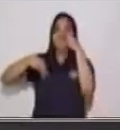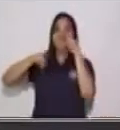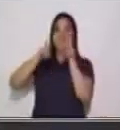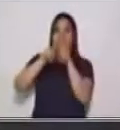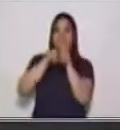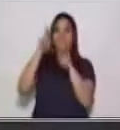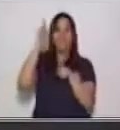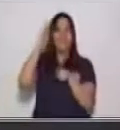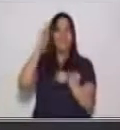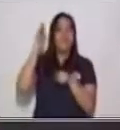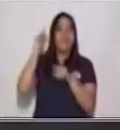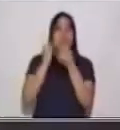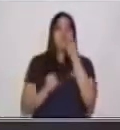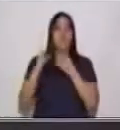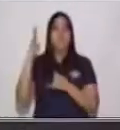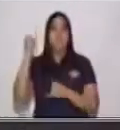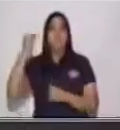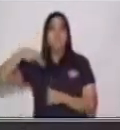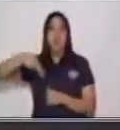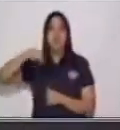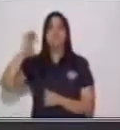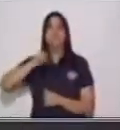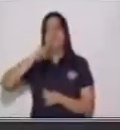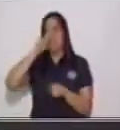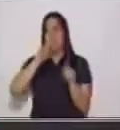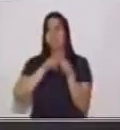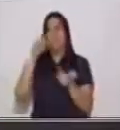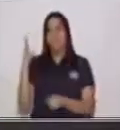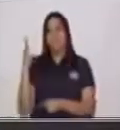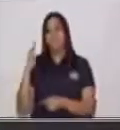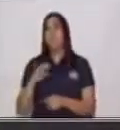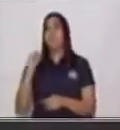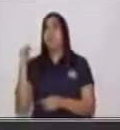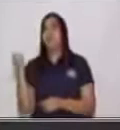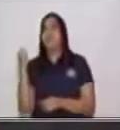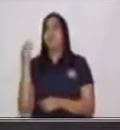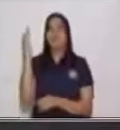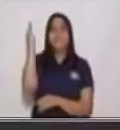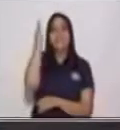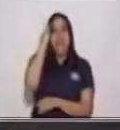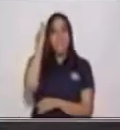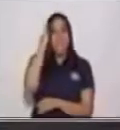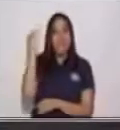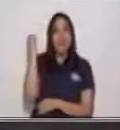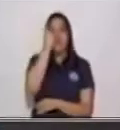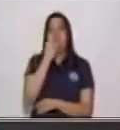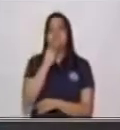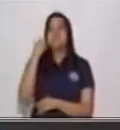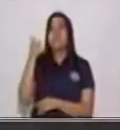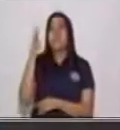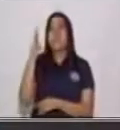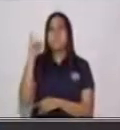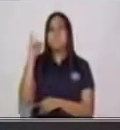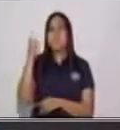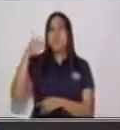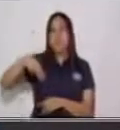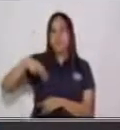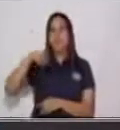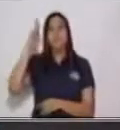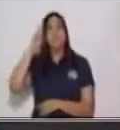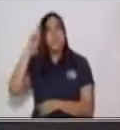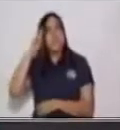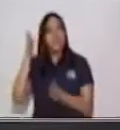tanto, debemos colocar una B. Sabían. Recuerda que todas las conjugaciones de los